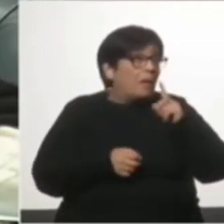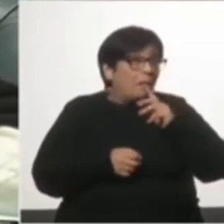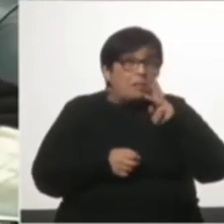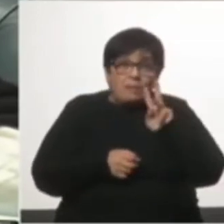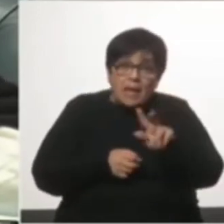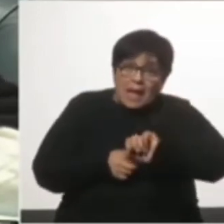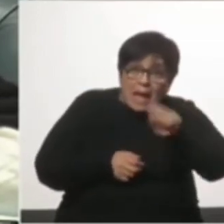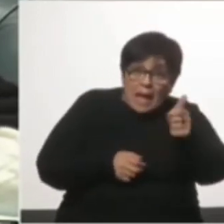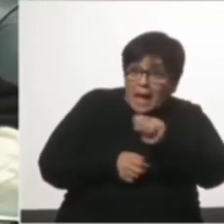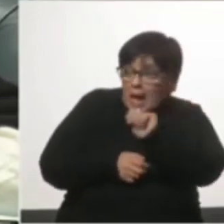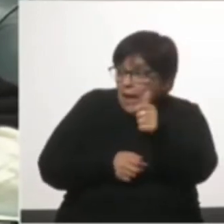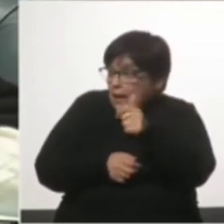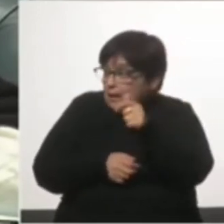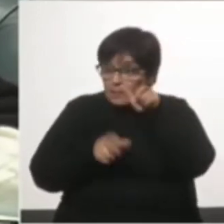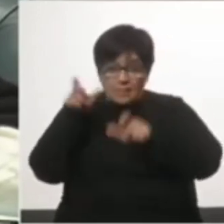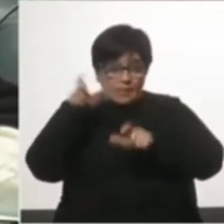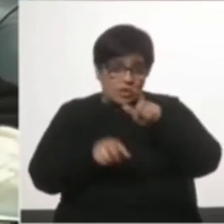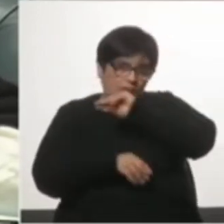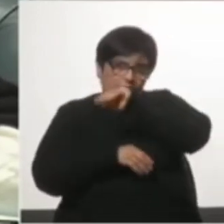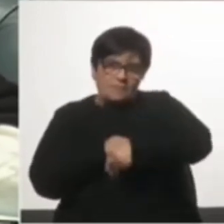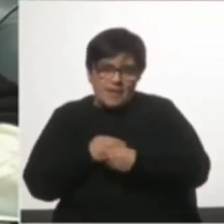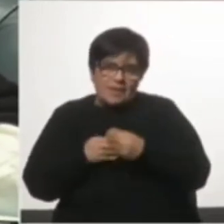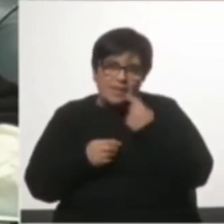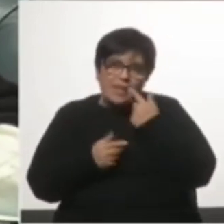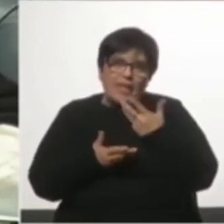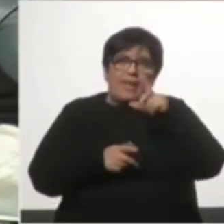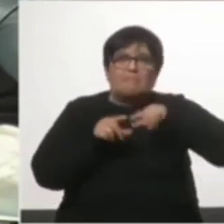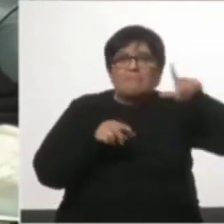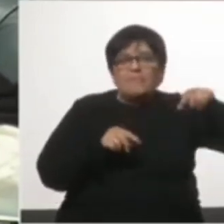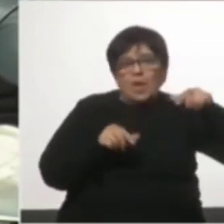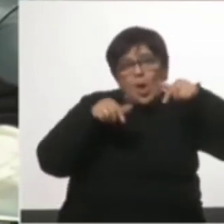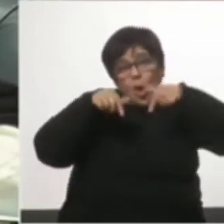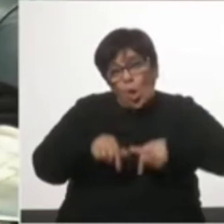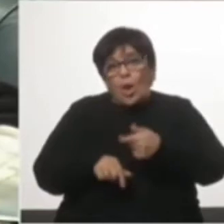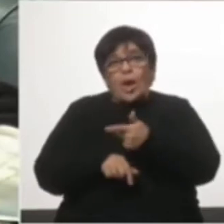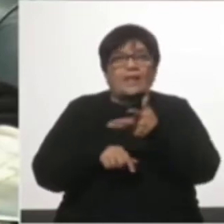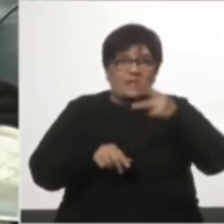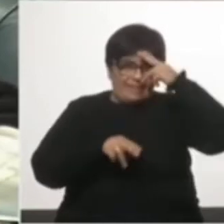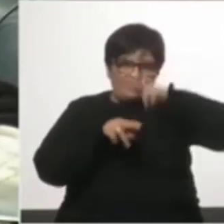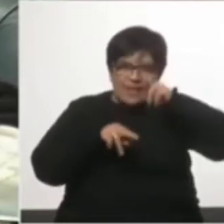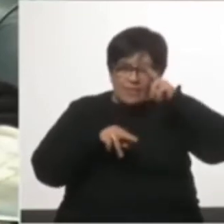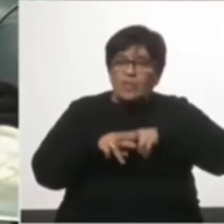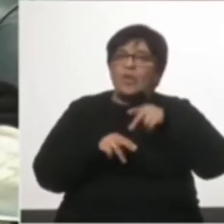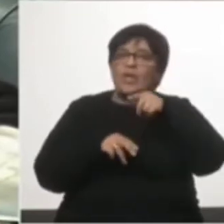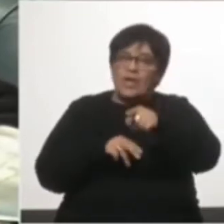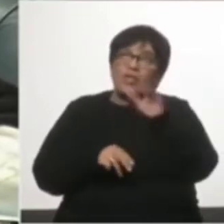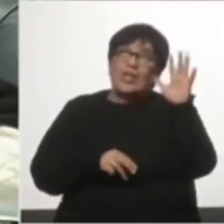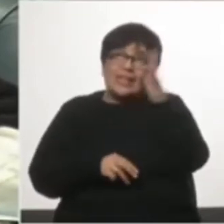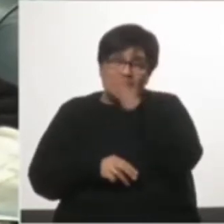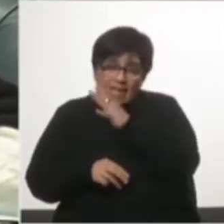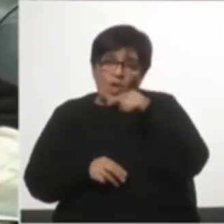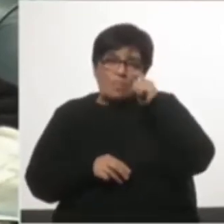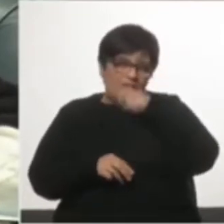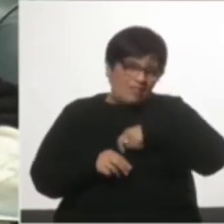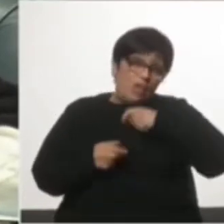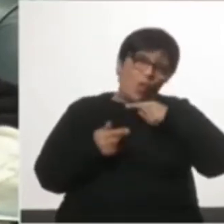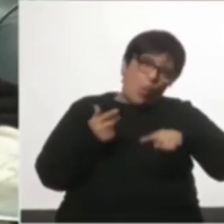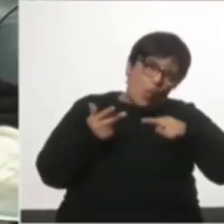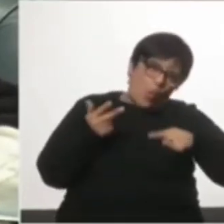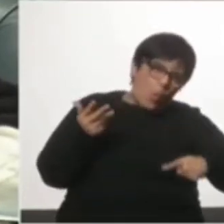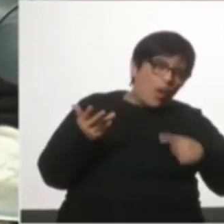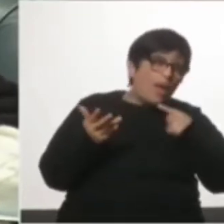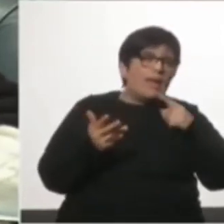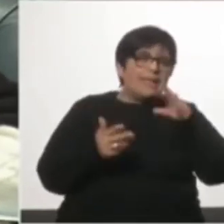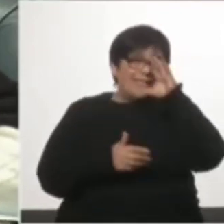que se completaba con la estadística diaria de la pandemia. Hoy hubo tantos casos, estos en el interior, estos en Montevideo, hay tantos en